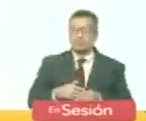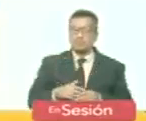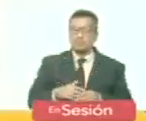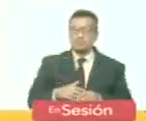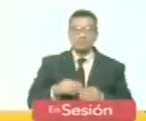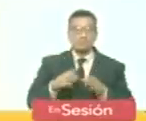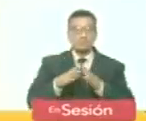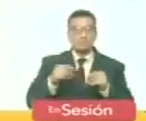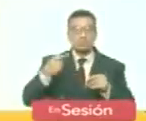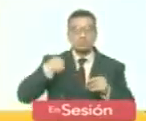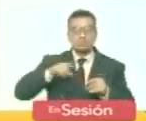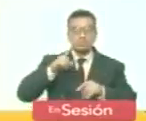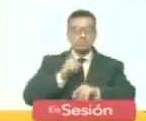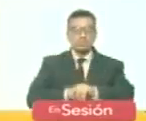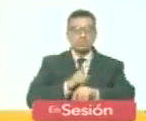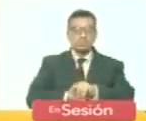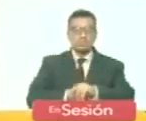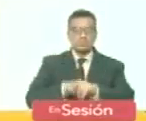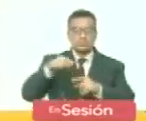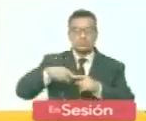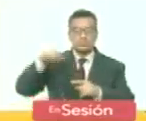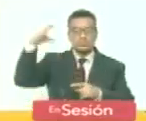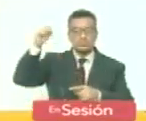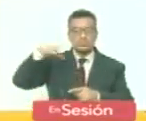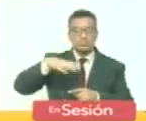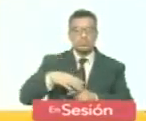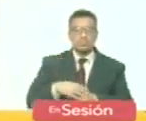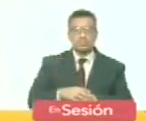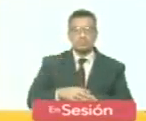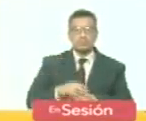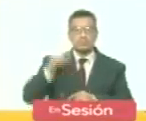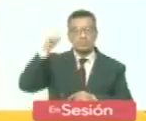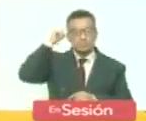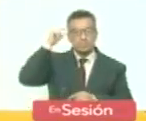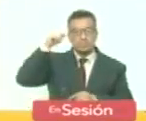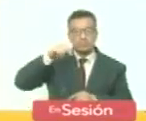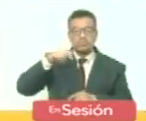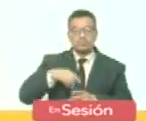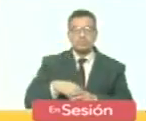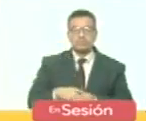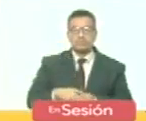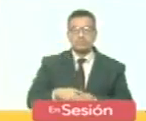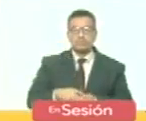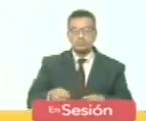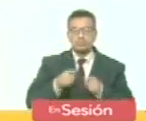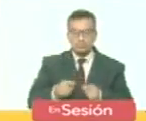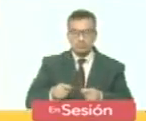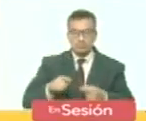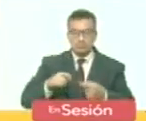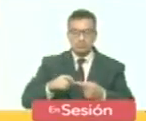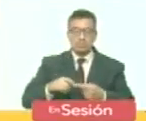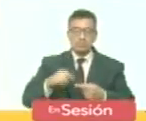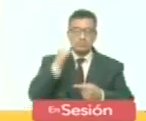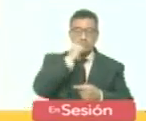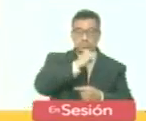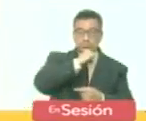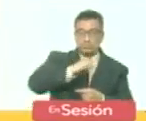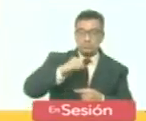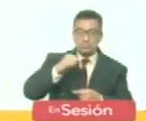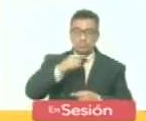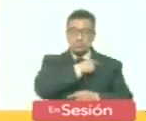Todo tiene su tiempo bajo este sol. Hoy, los que intentaron matar al presidente Maduro hace